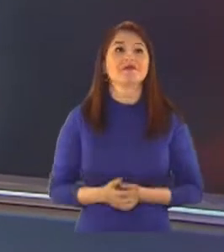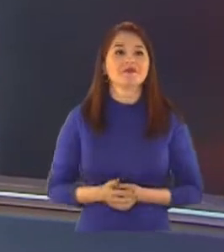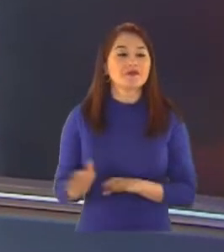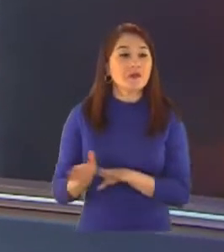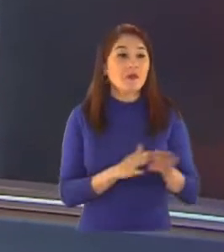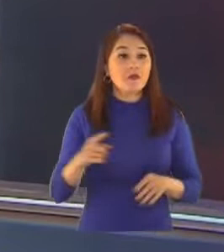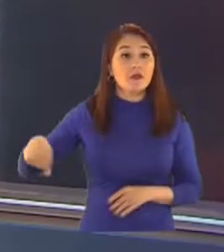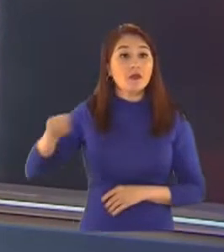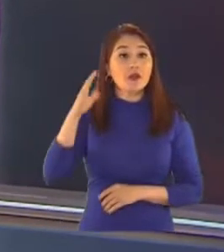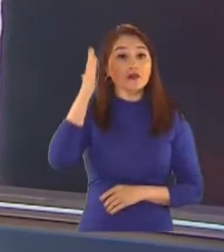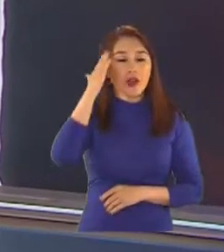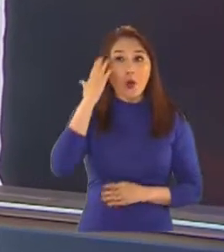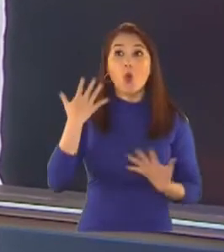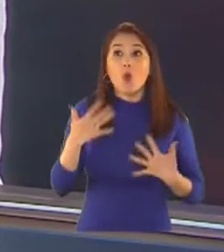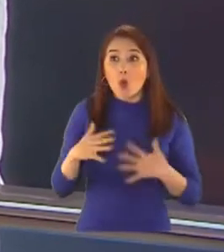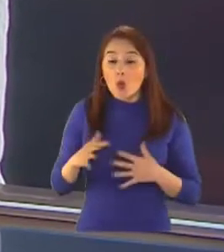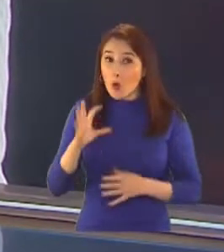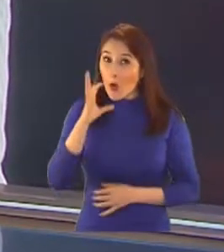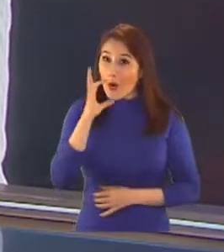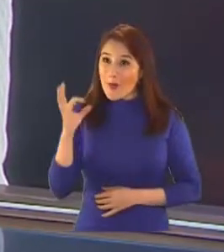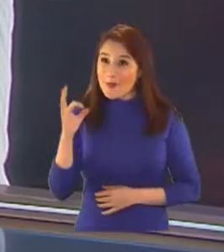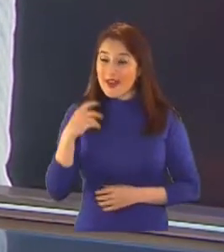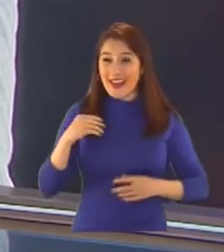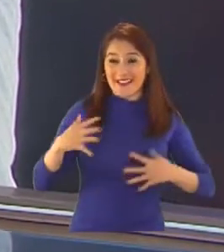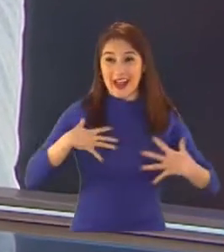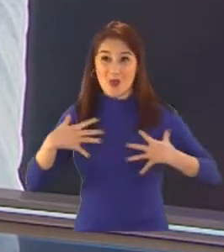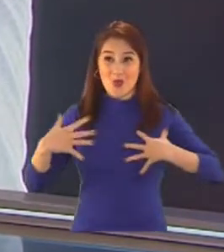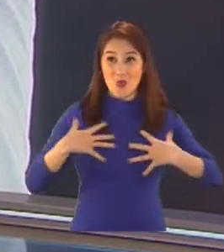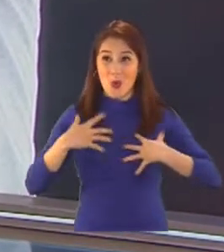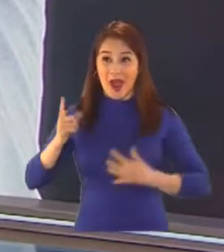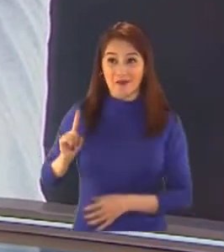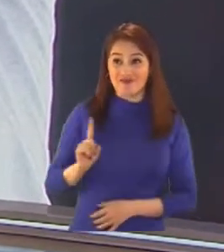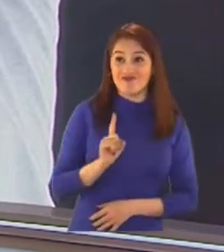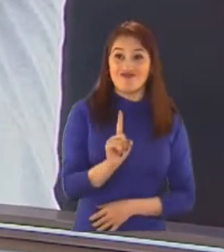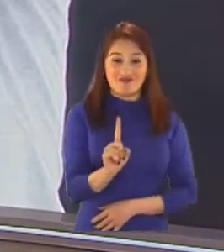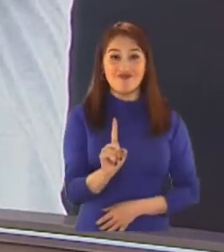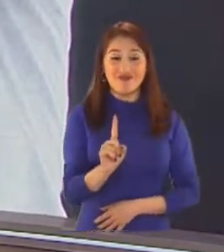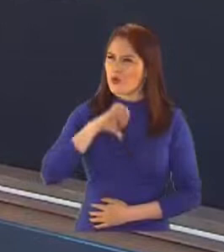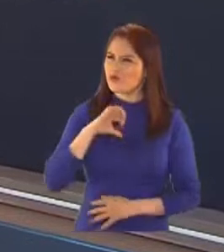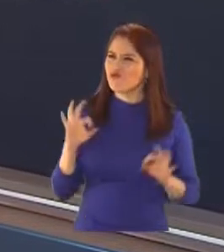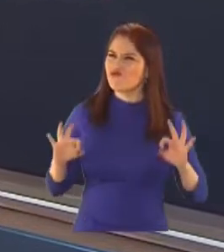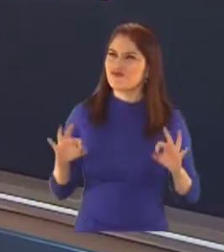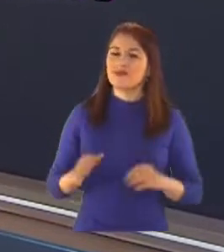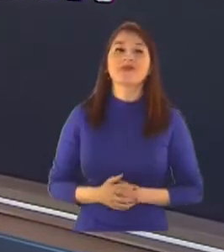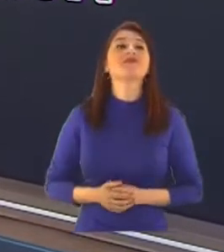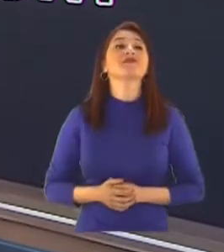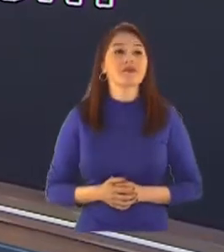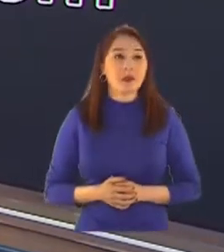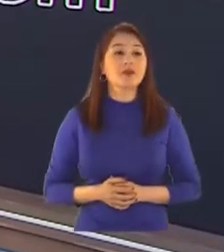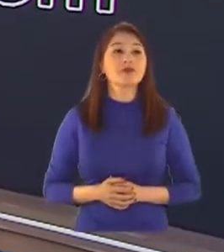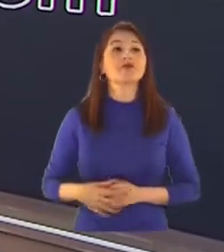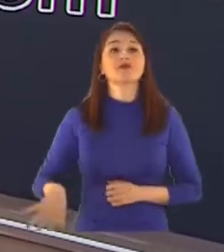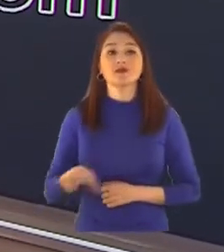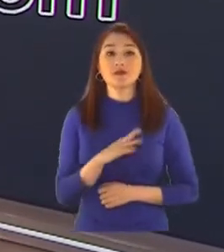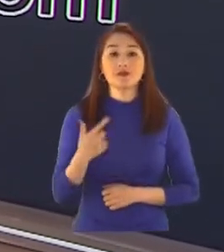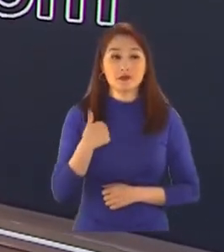secreto el tremendo papel que ha realizado Silvestre Dangond, que ha generado los mejores comentarios. Bueno, pues ahora en la jagua... Si te perdiste el capítulo de la